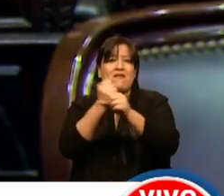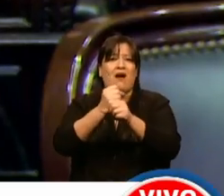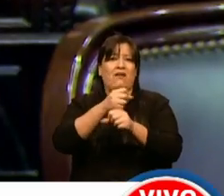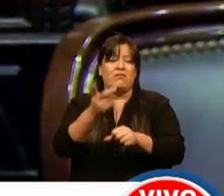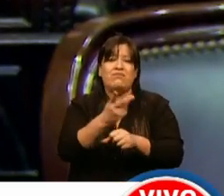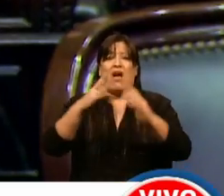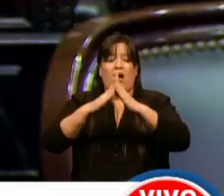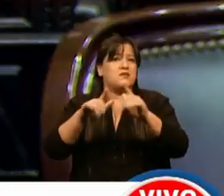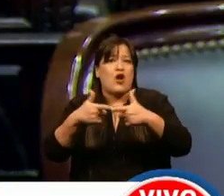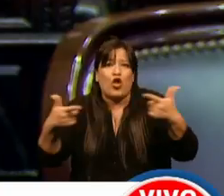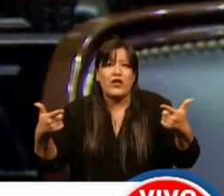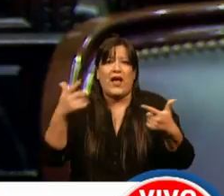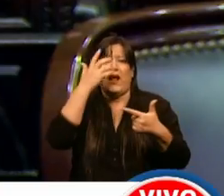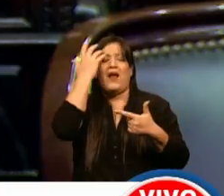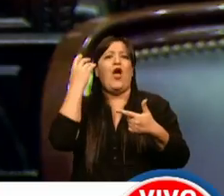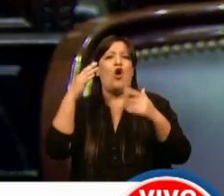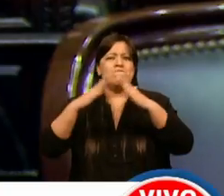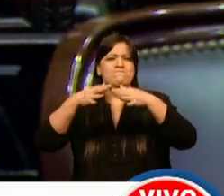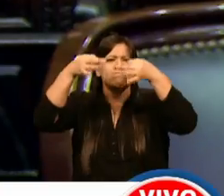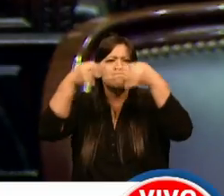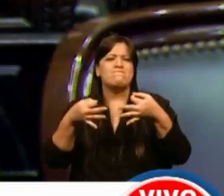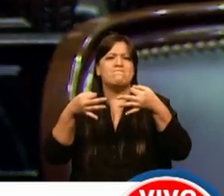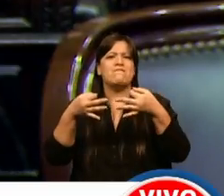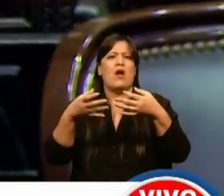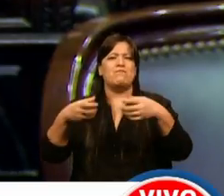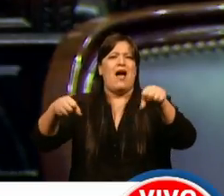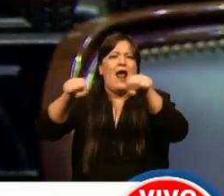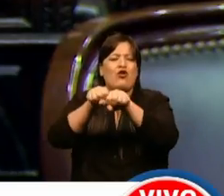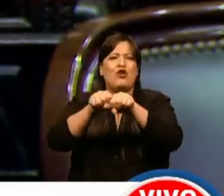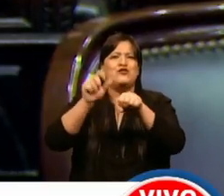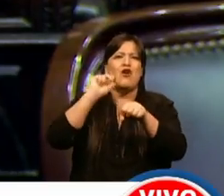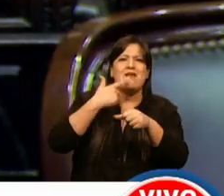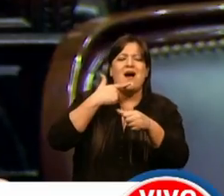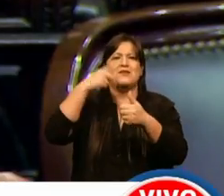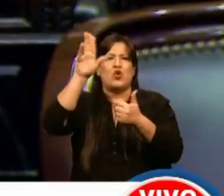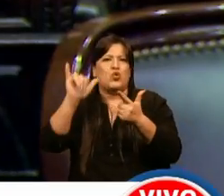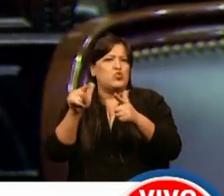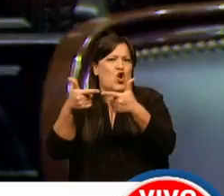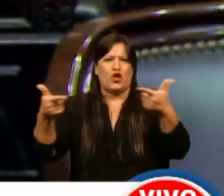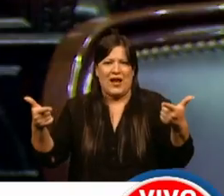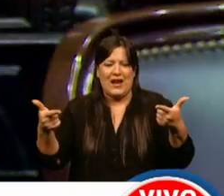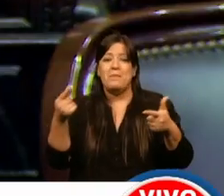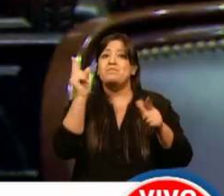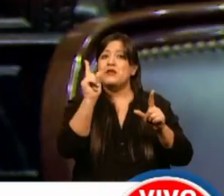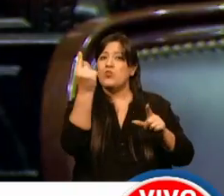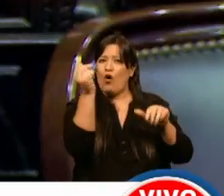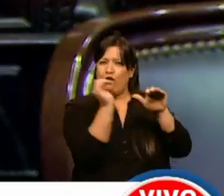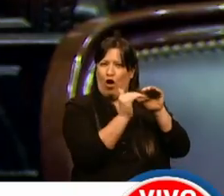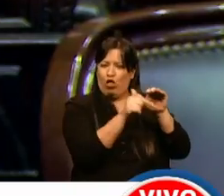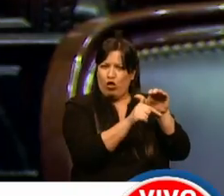que carecen directamente de una hogar con la conexión de servicios públicos este fondo